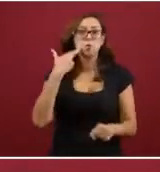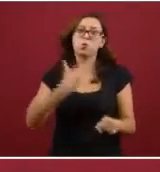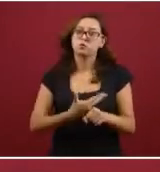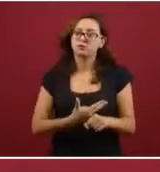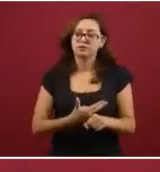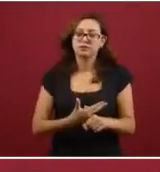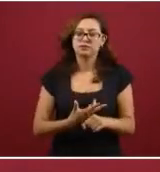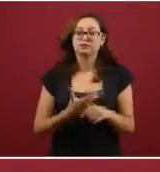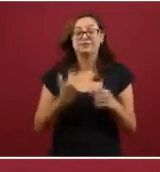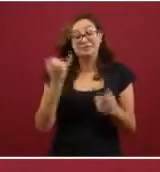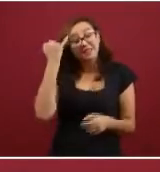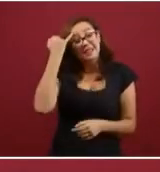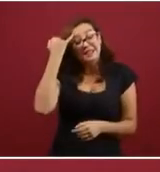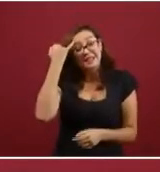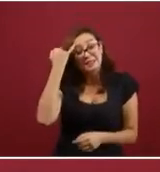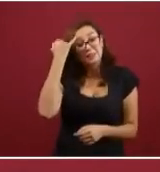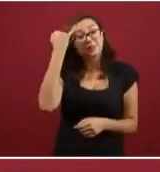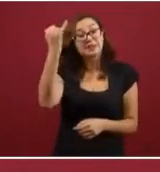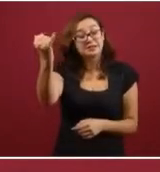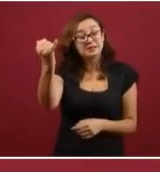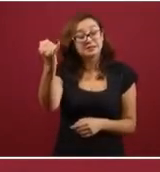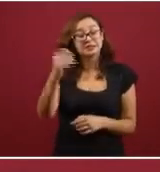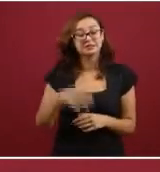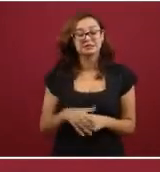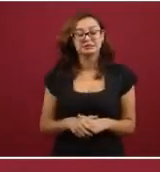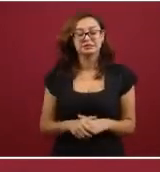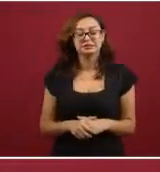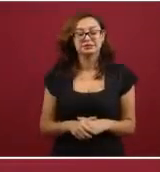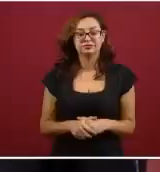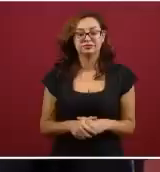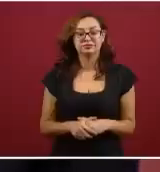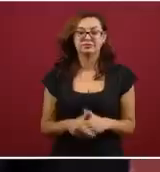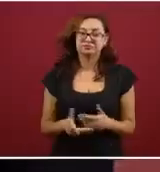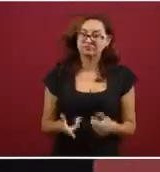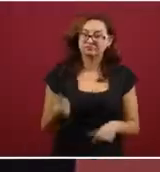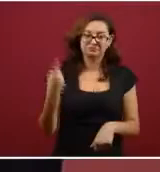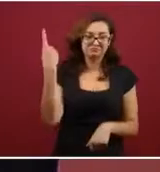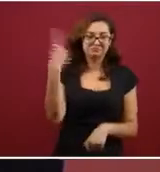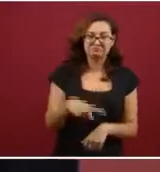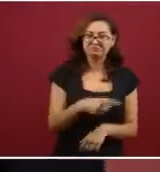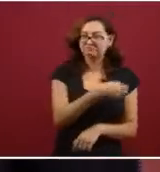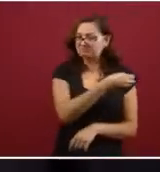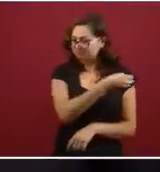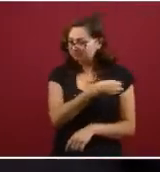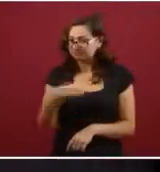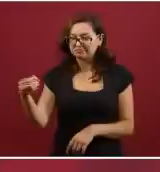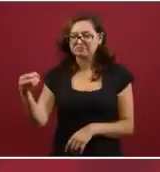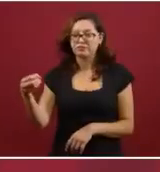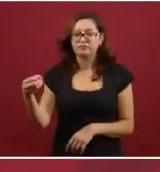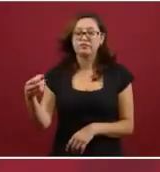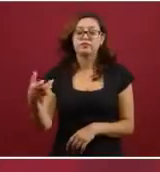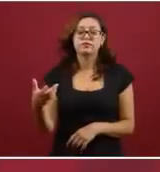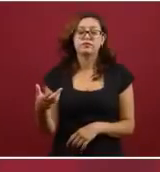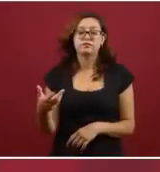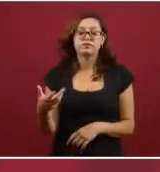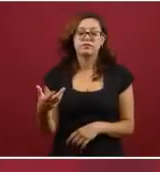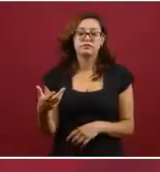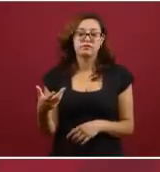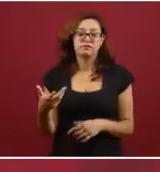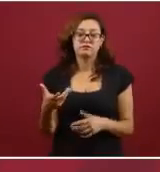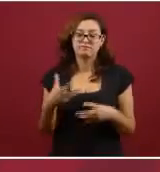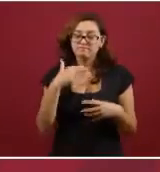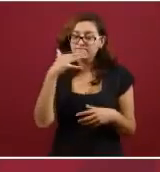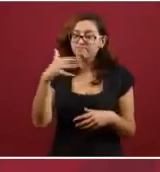Imagínense, se tomó la decisión para poner orden y no permitir